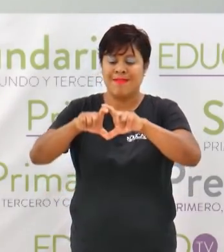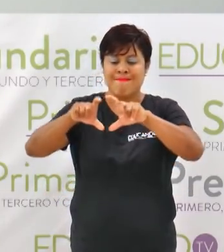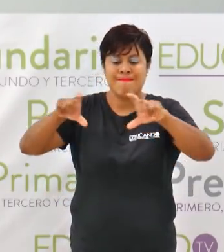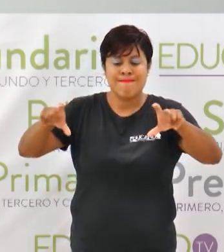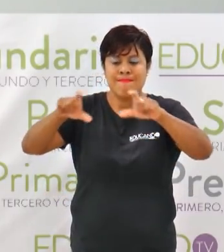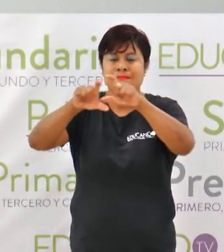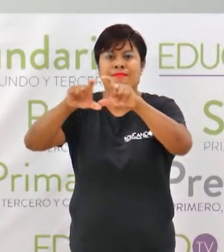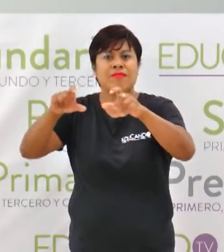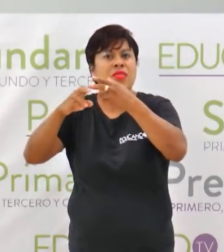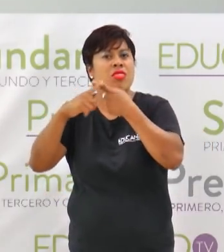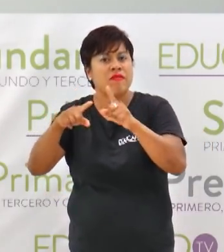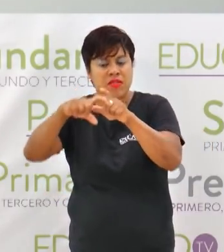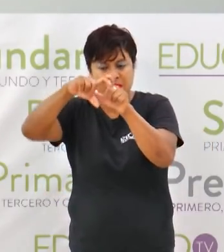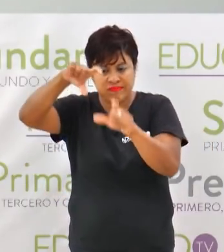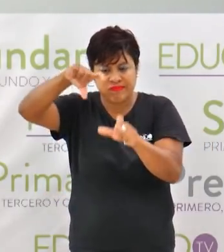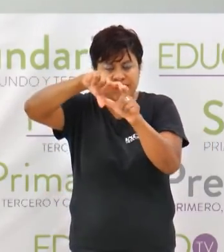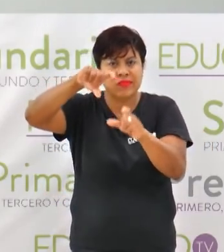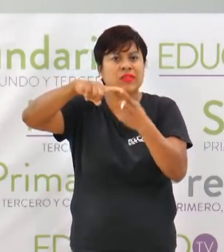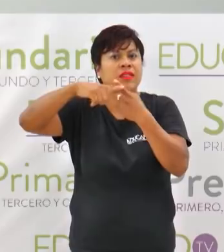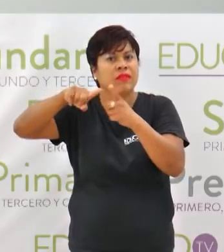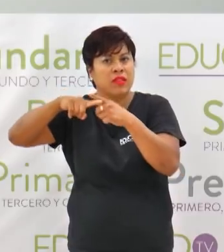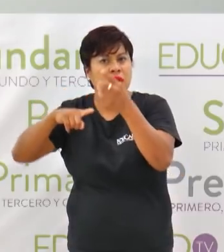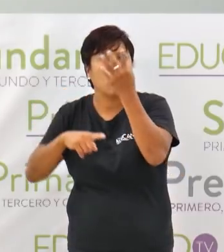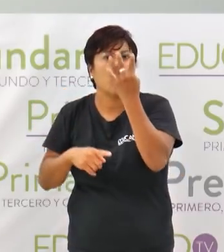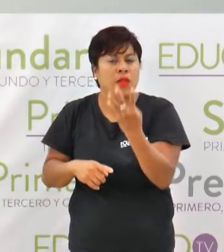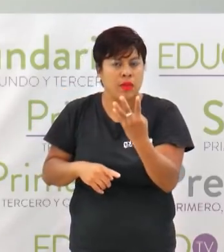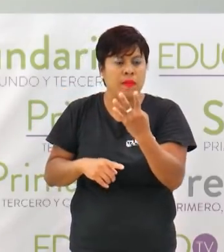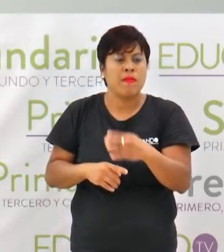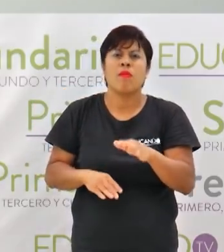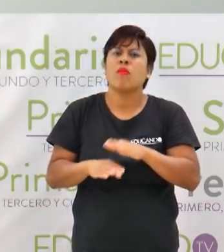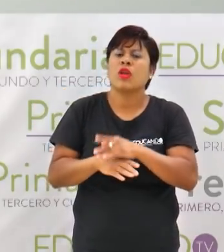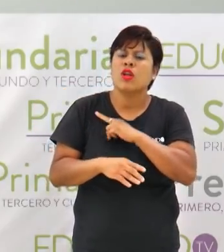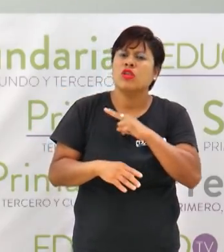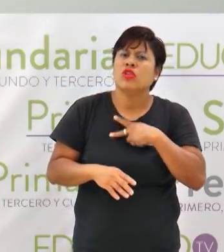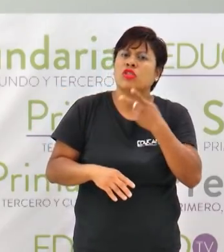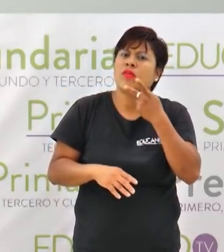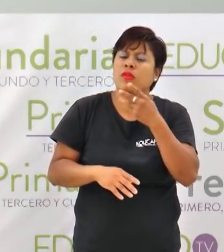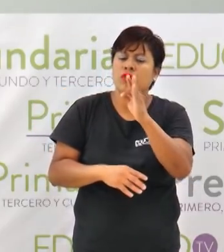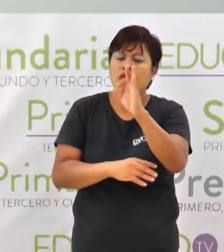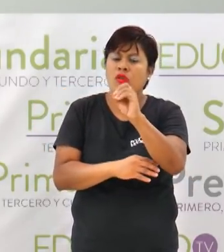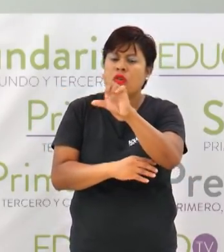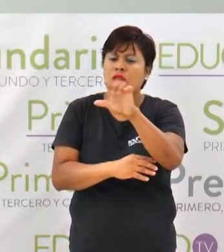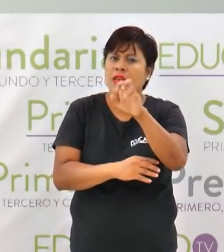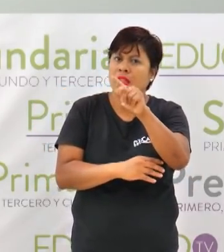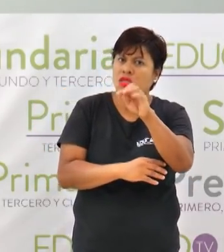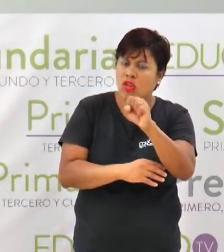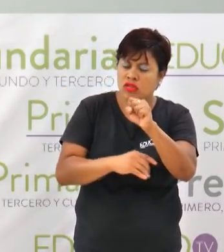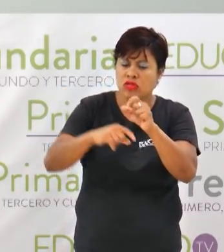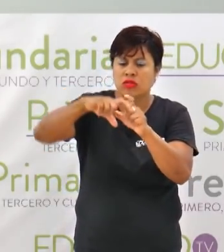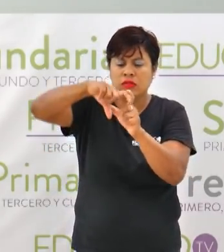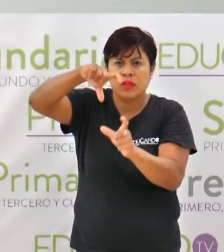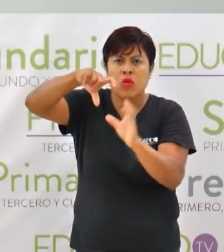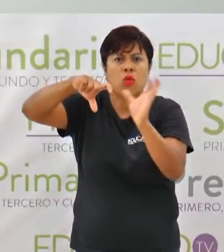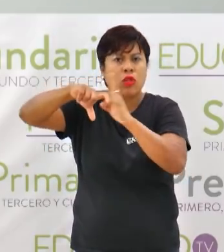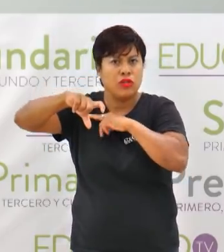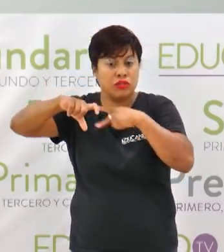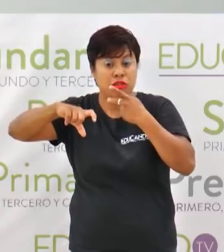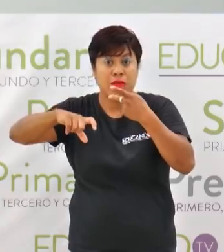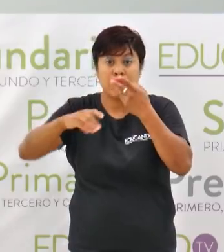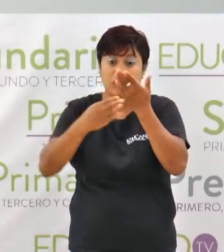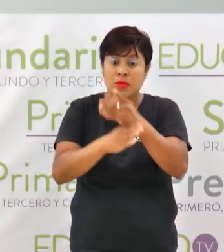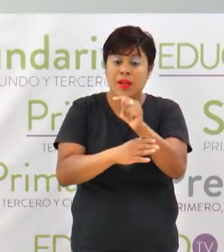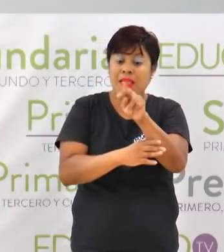folletos. ¿Y por qué hablamos de los folletos cuando estamos hablando de los